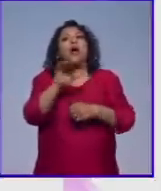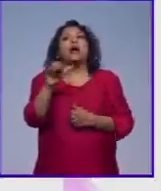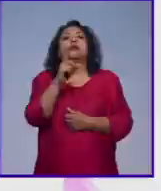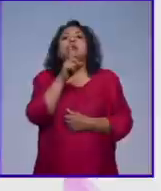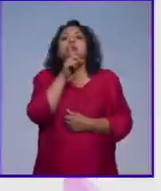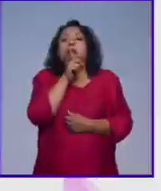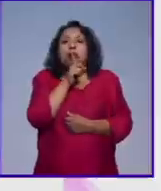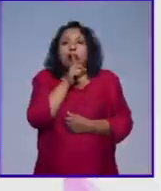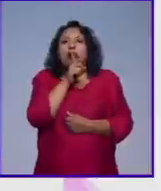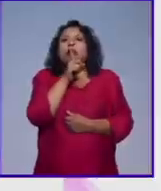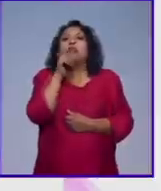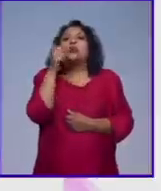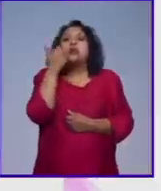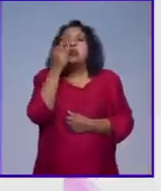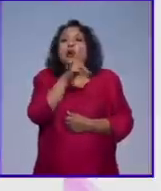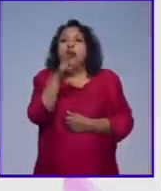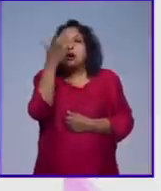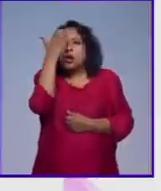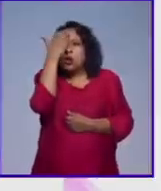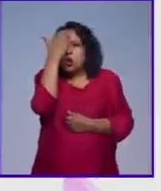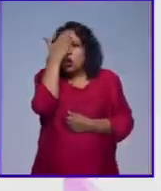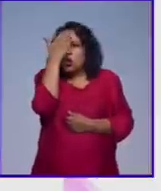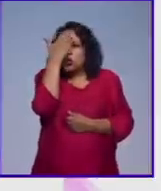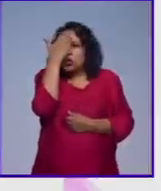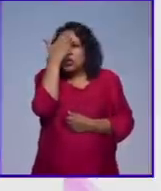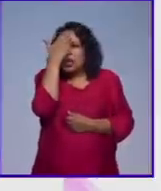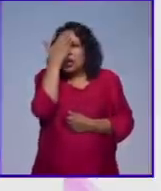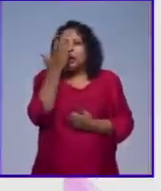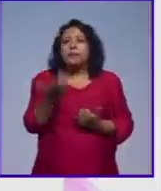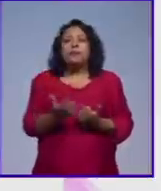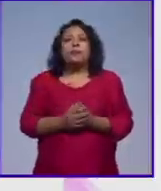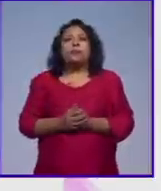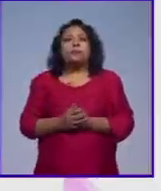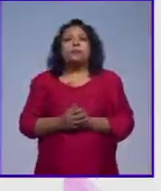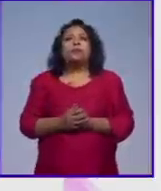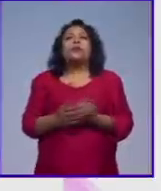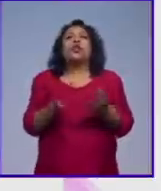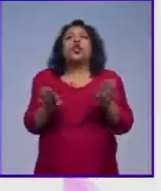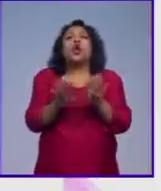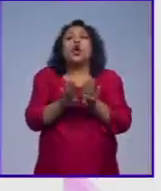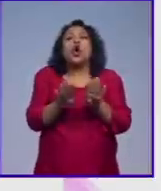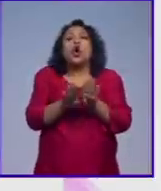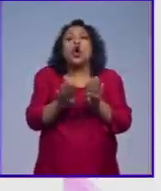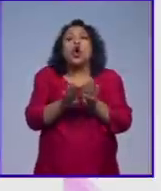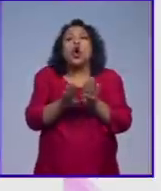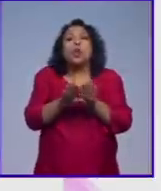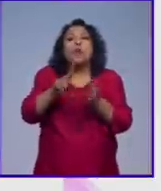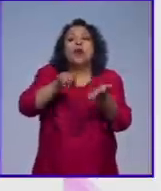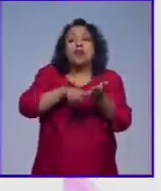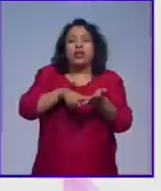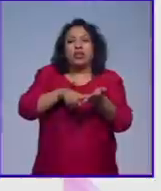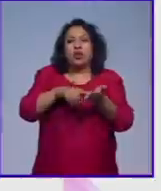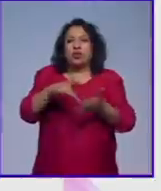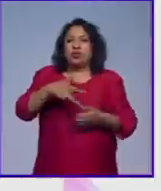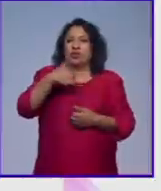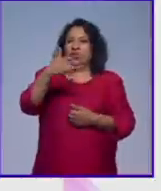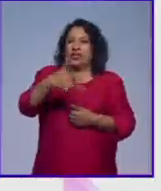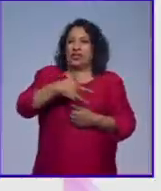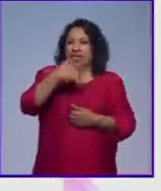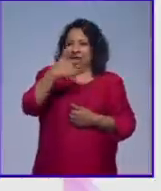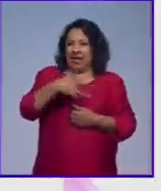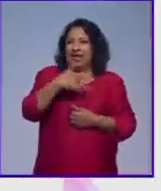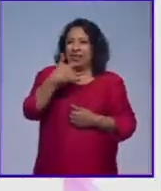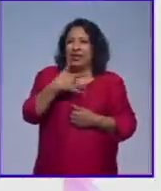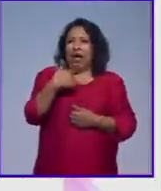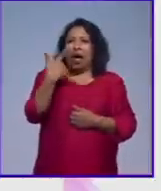decir, a tratar de reconocer qué es lo que, cómo está amueblado tu interior, vaya, ¿no? O sea,